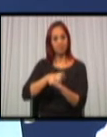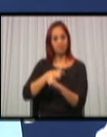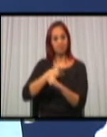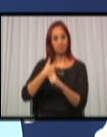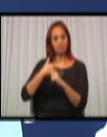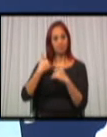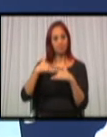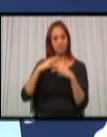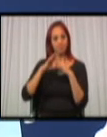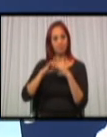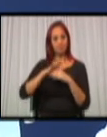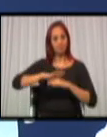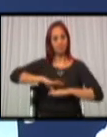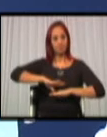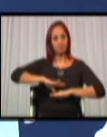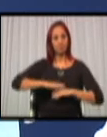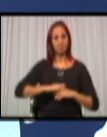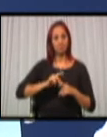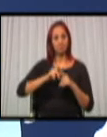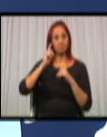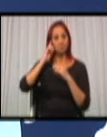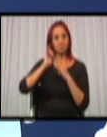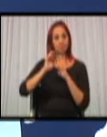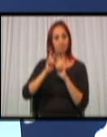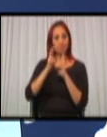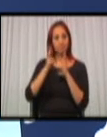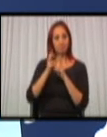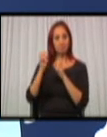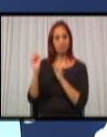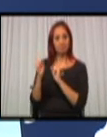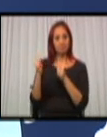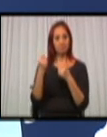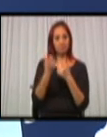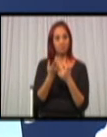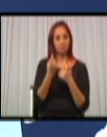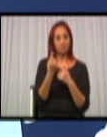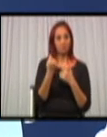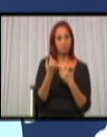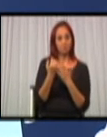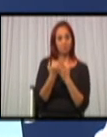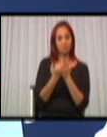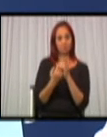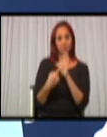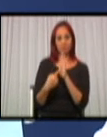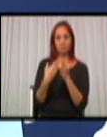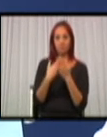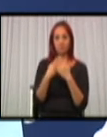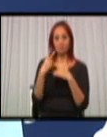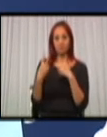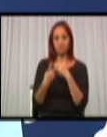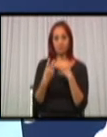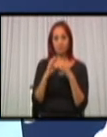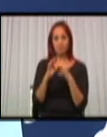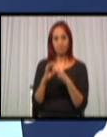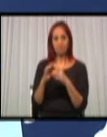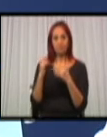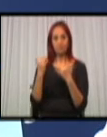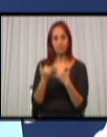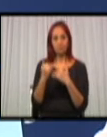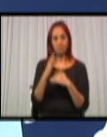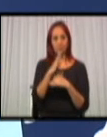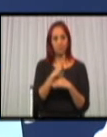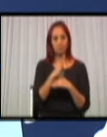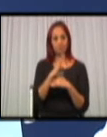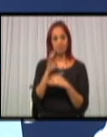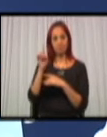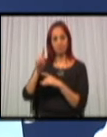ha sido una satisfacción. Por el tema del municipio de escasos recursos que represento. Pero bueno, volviendo al tema de los cuatro